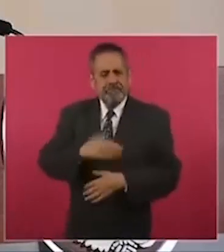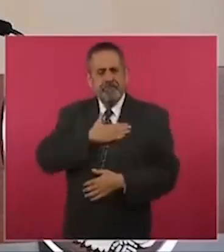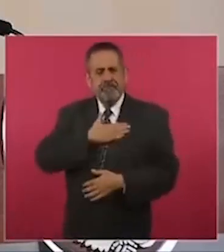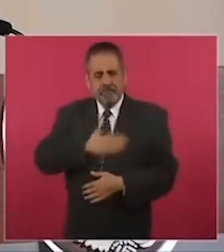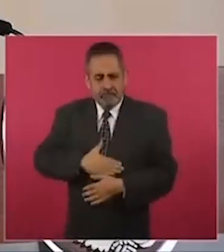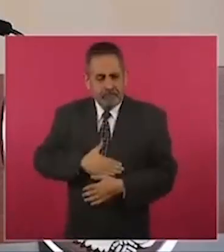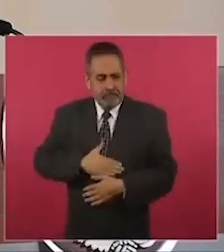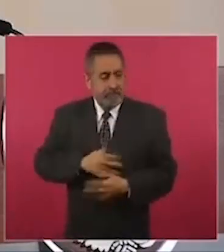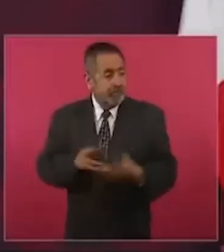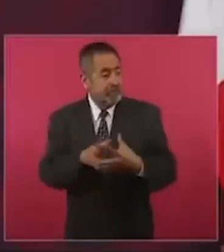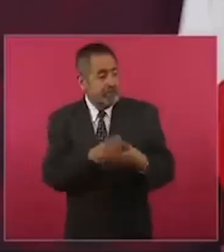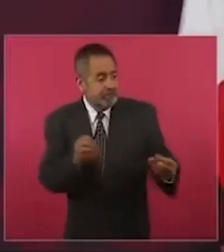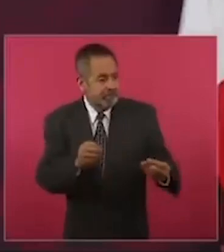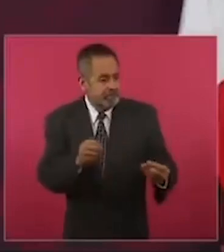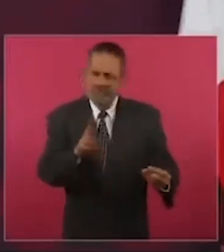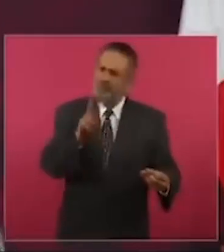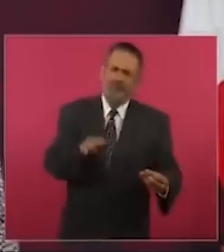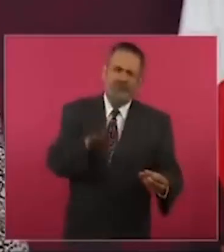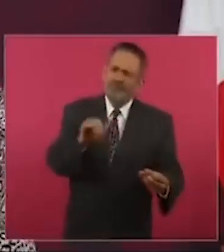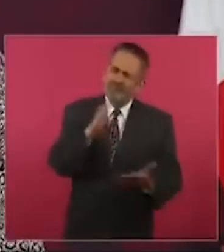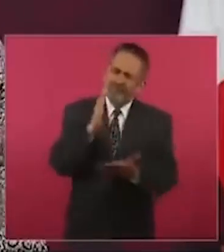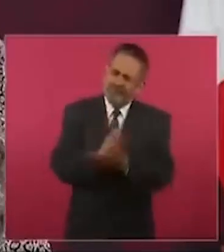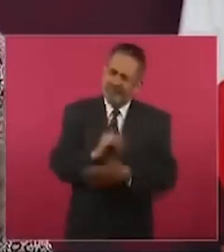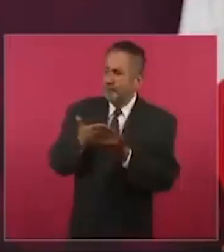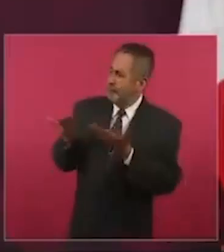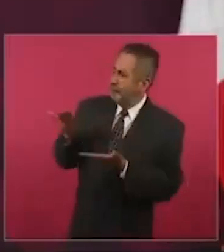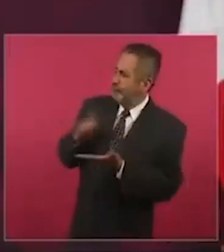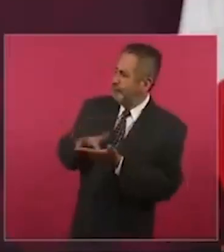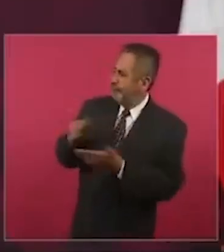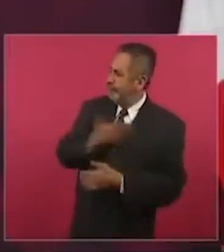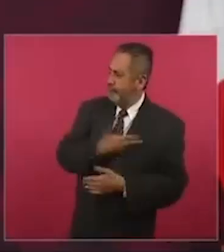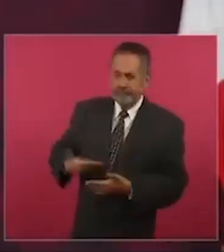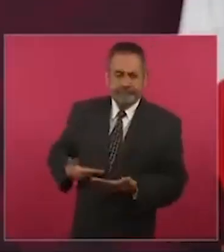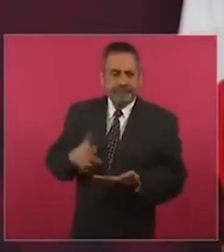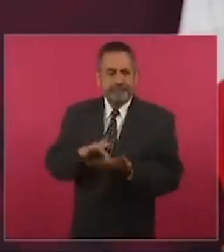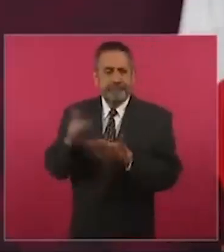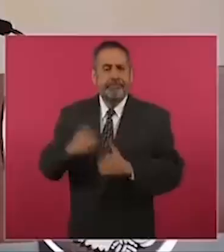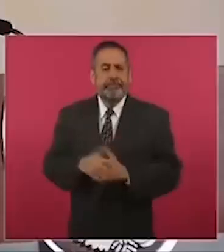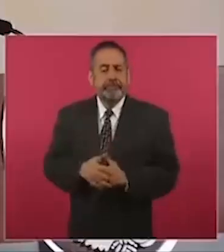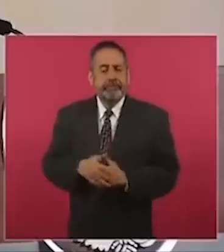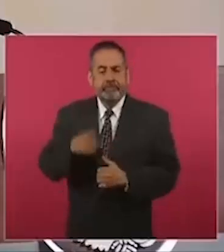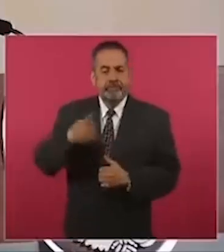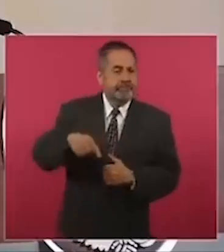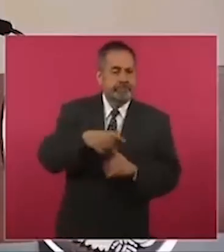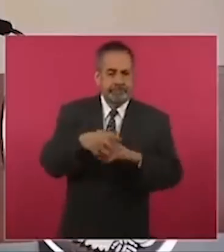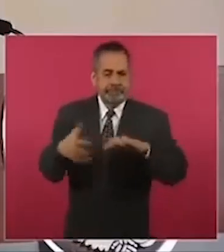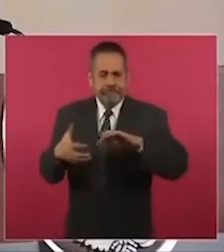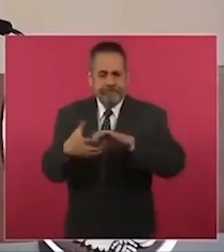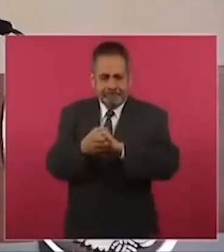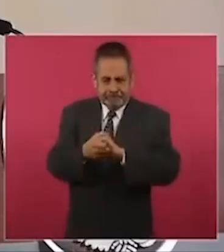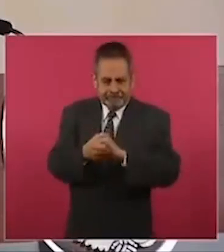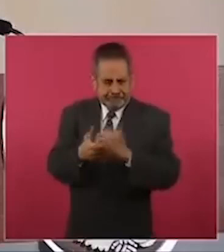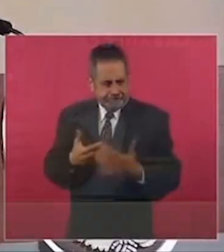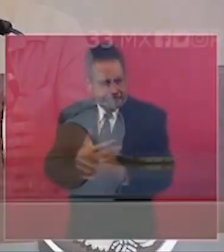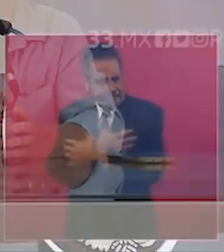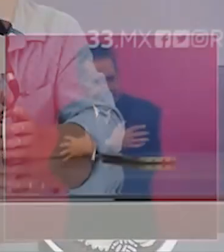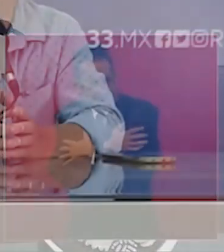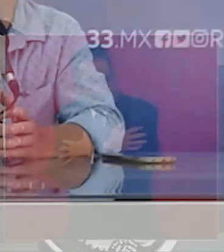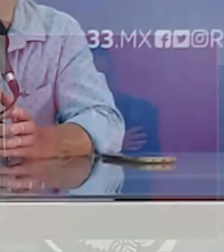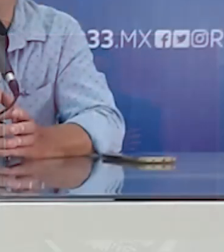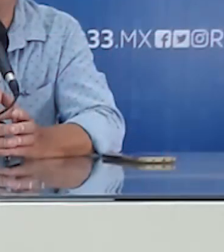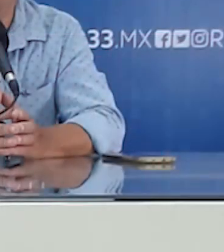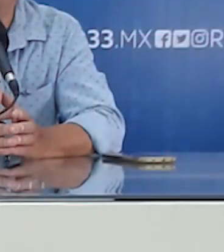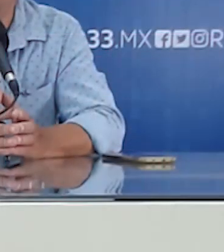Pues ahí está, dándole más reflectores a este, dándole más visibilidad al presidente a estos grupos,